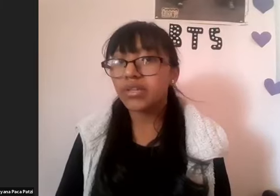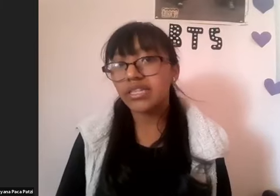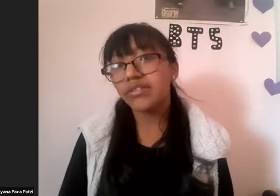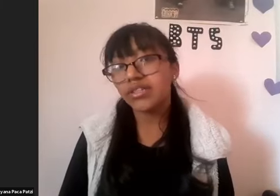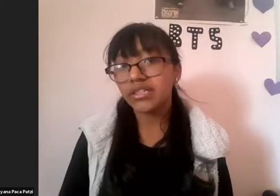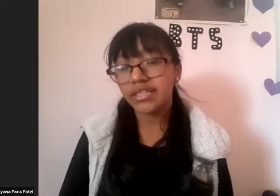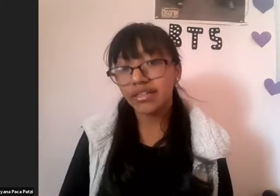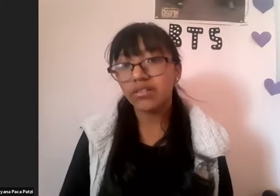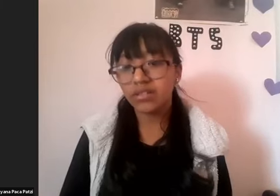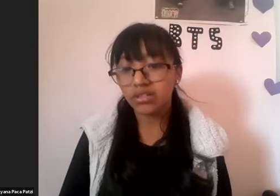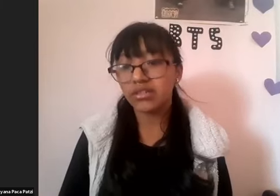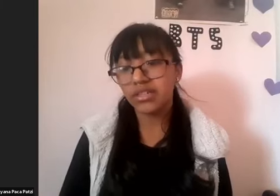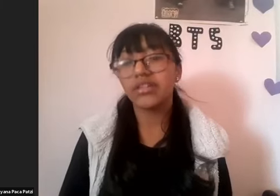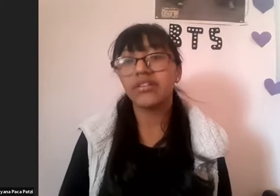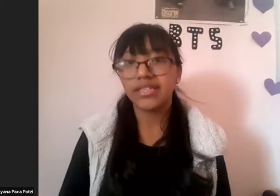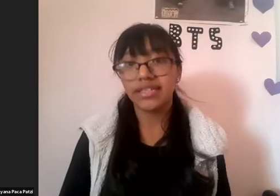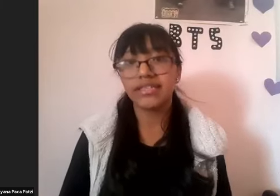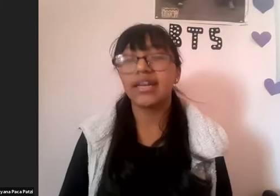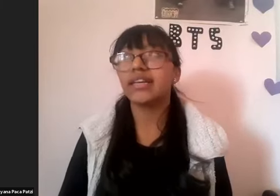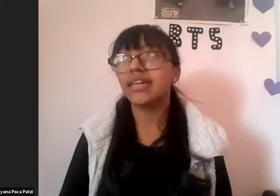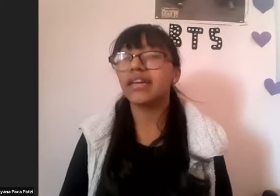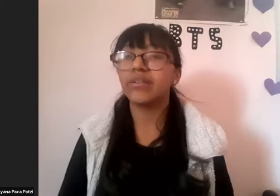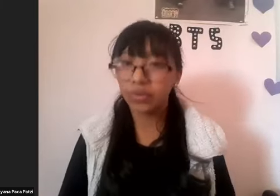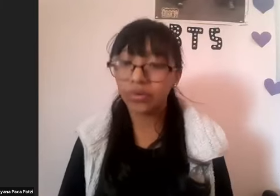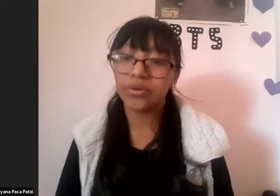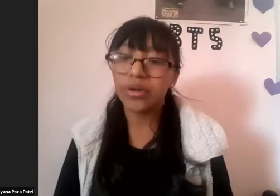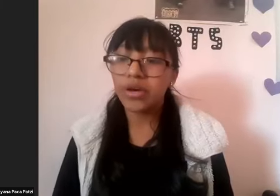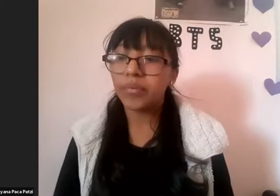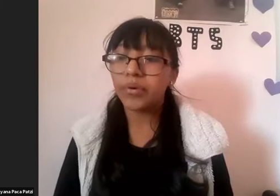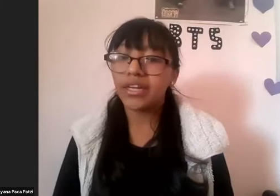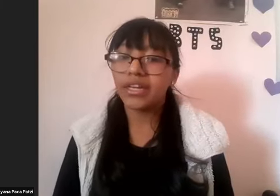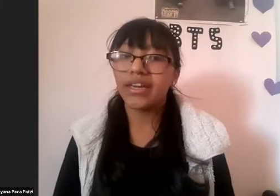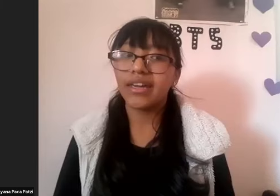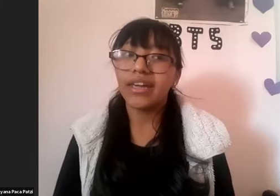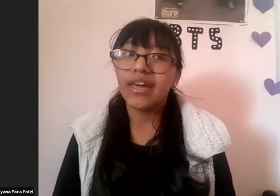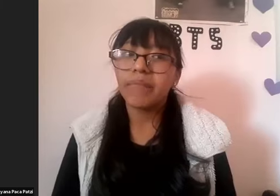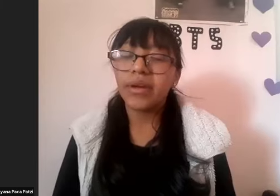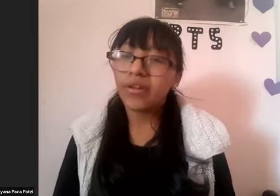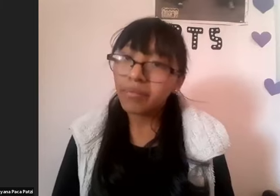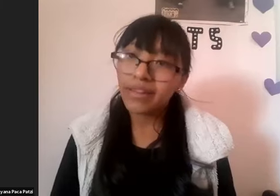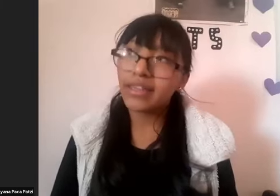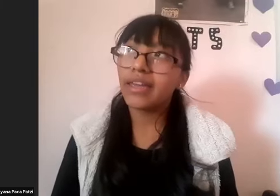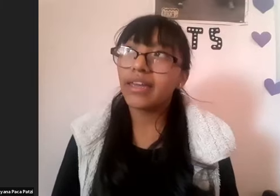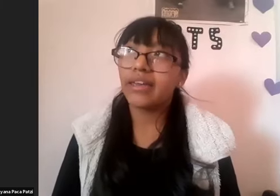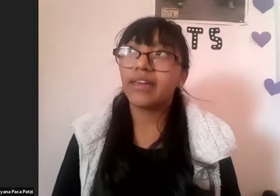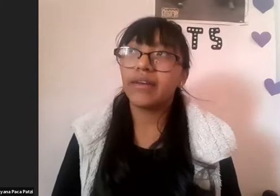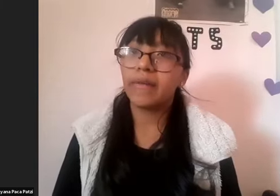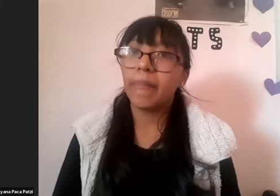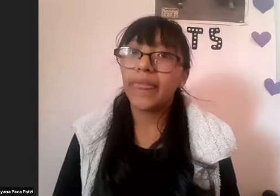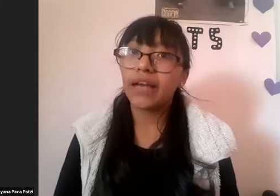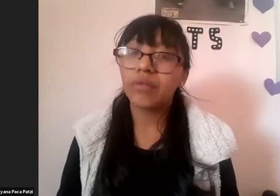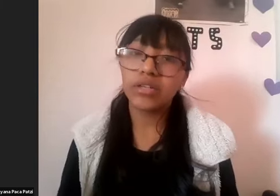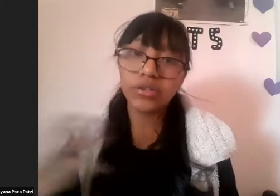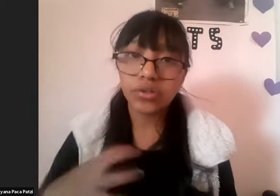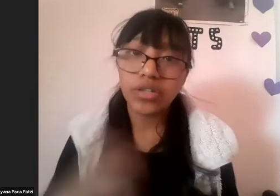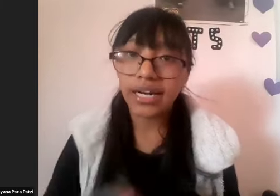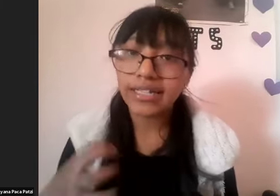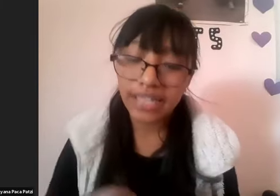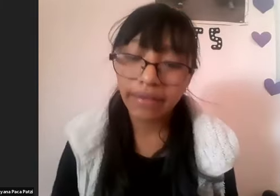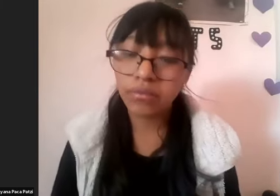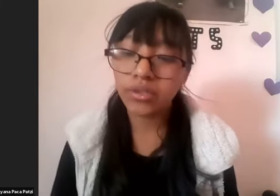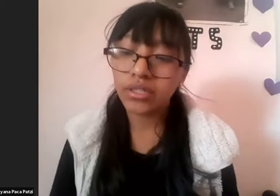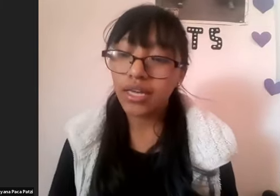tipo de citaciones tienen los niños niñas adolescentes aquí en oruro porque mayormente cuando nos